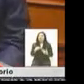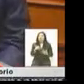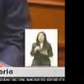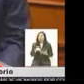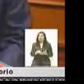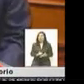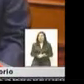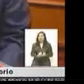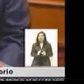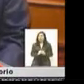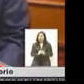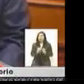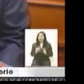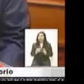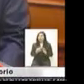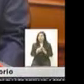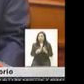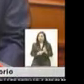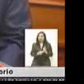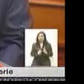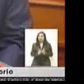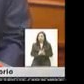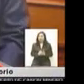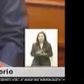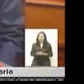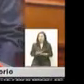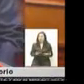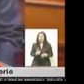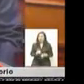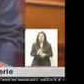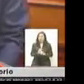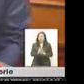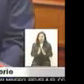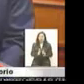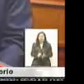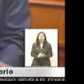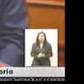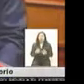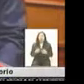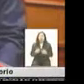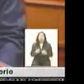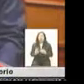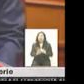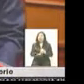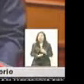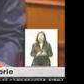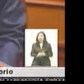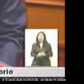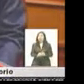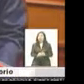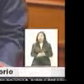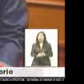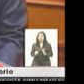cumplir estrictamente con los respectivos requisitos, condiciones, formalidades, exigencias y garantías que